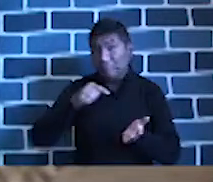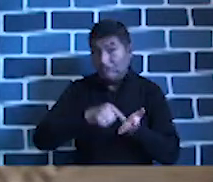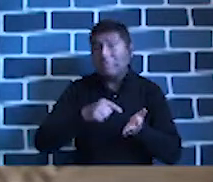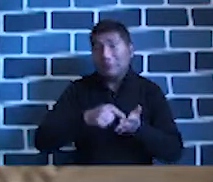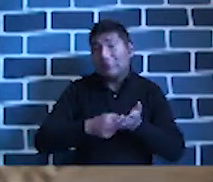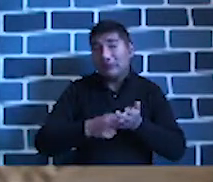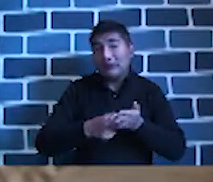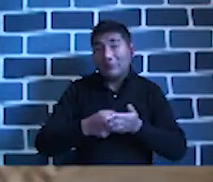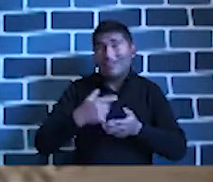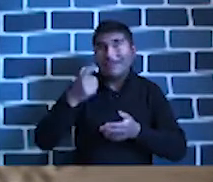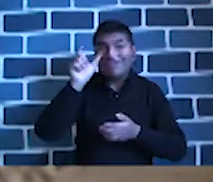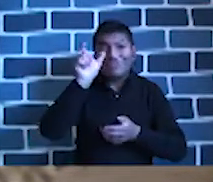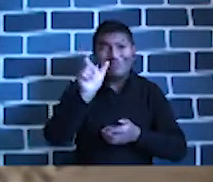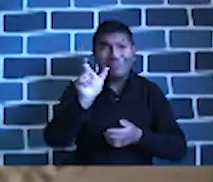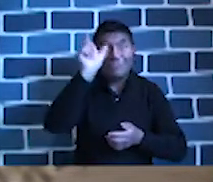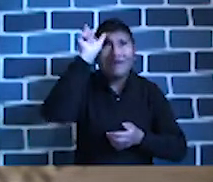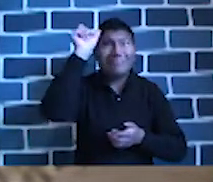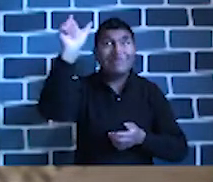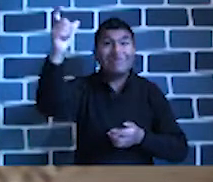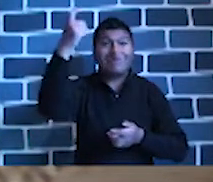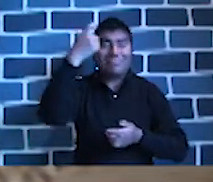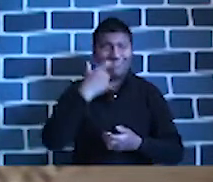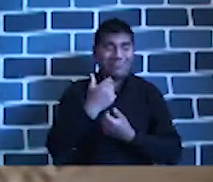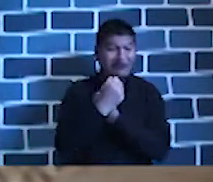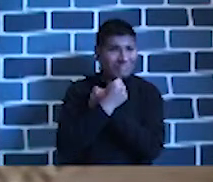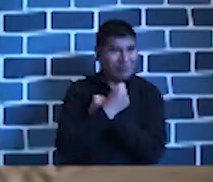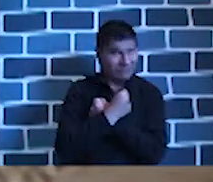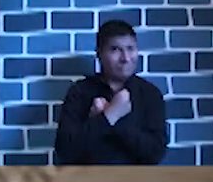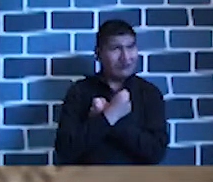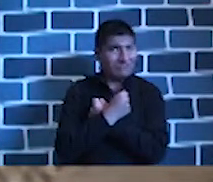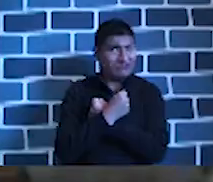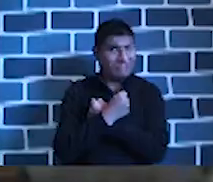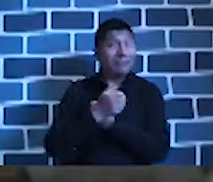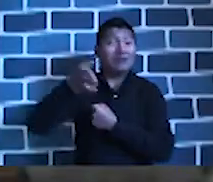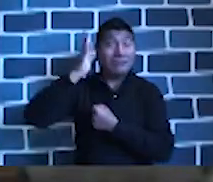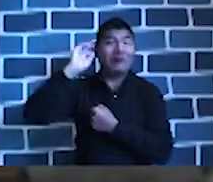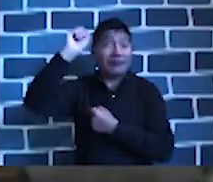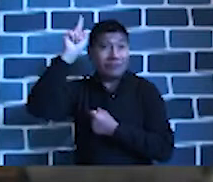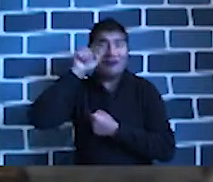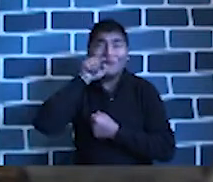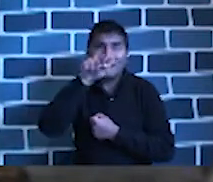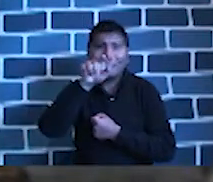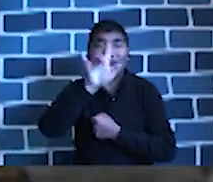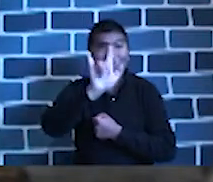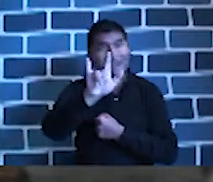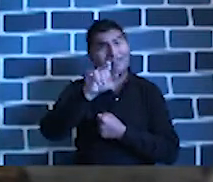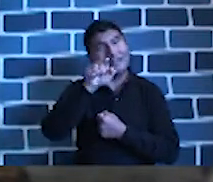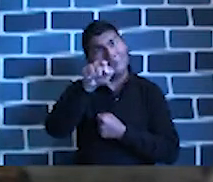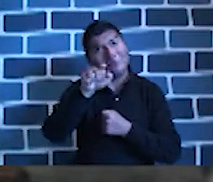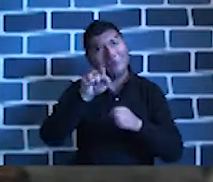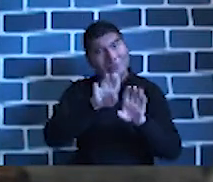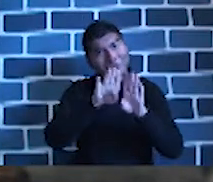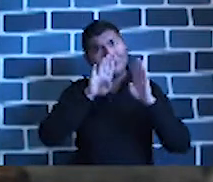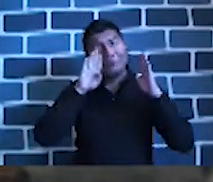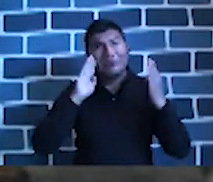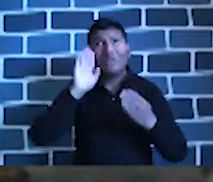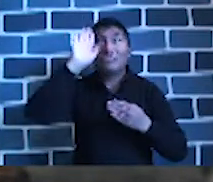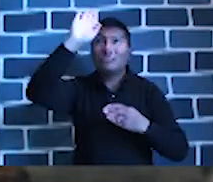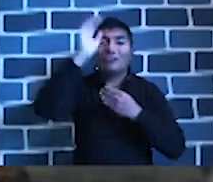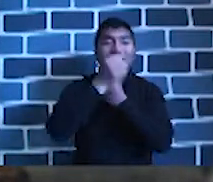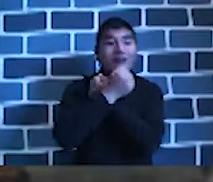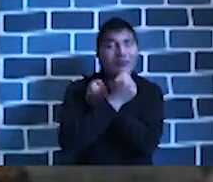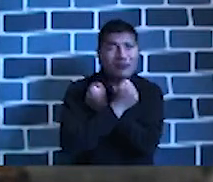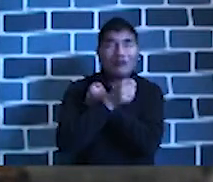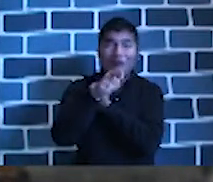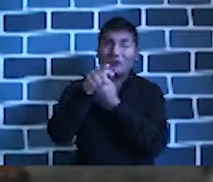relación interpersonal, una relación de amor. El Dios que te ama te pide que te abras a su amor y